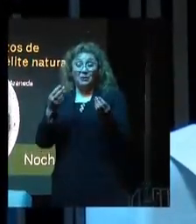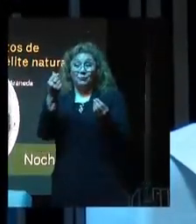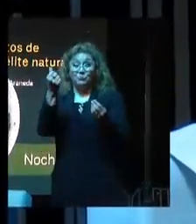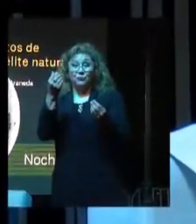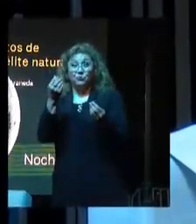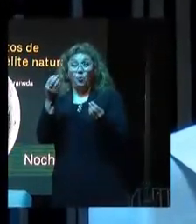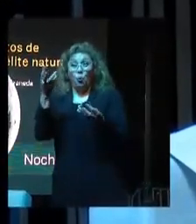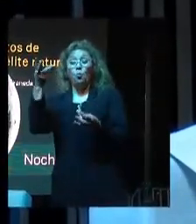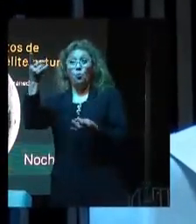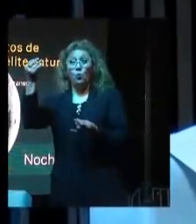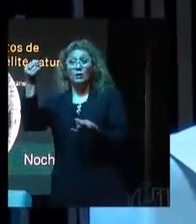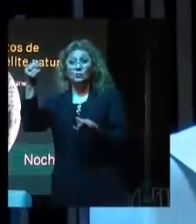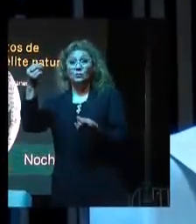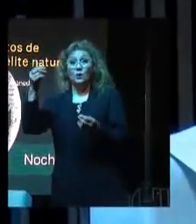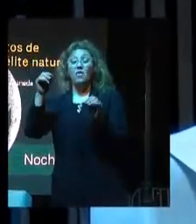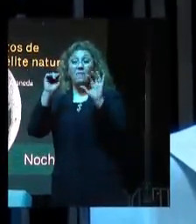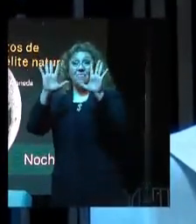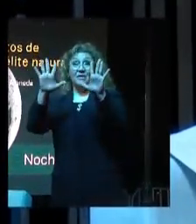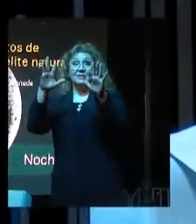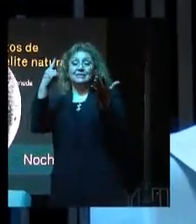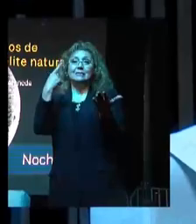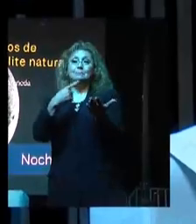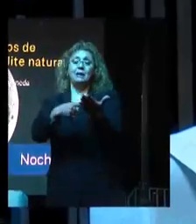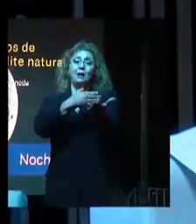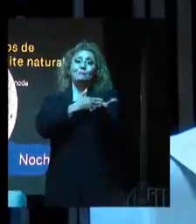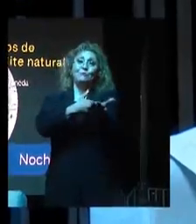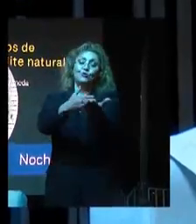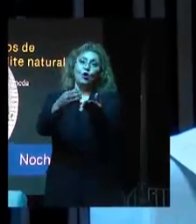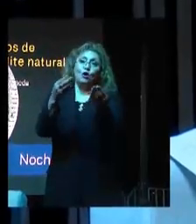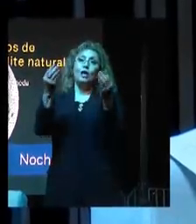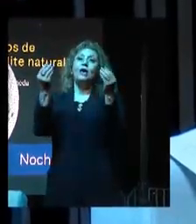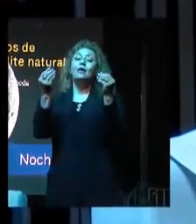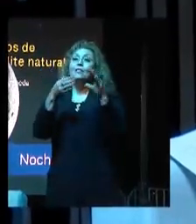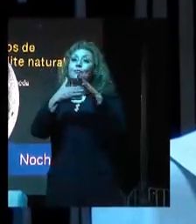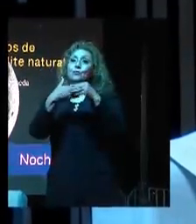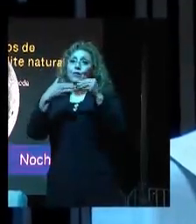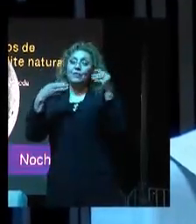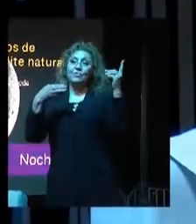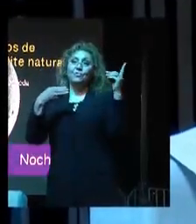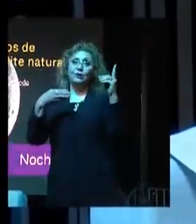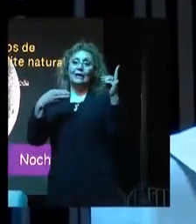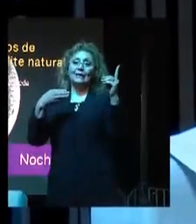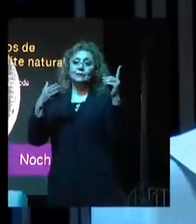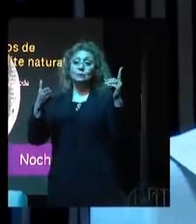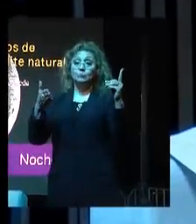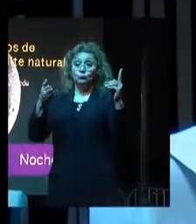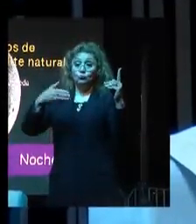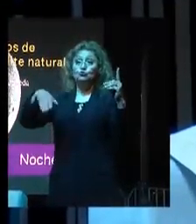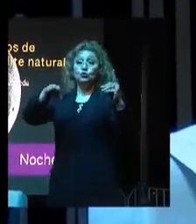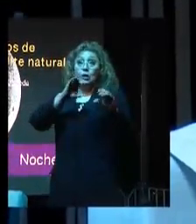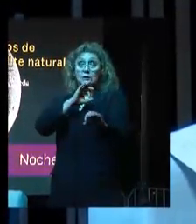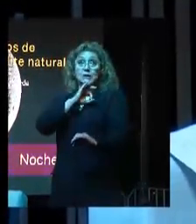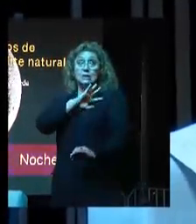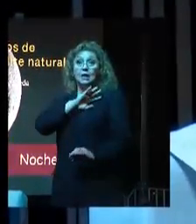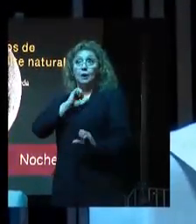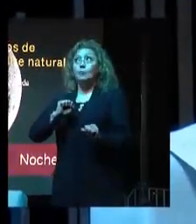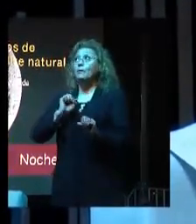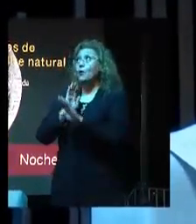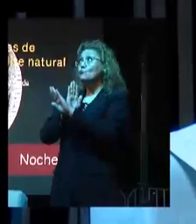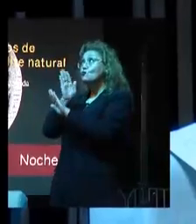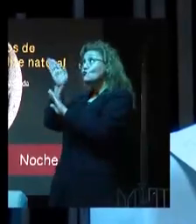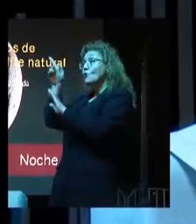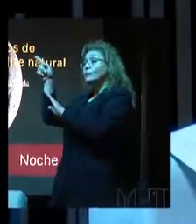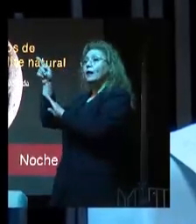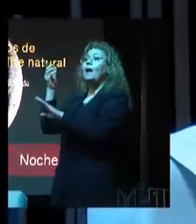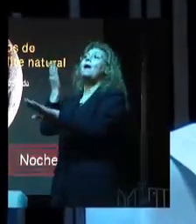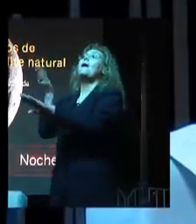Es decir, Chile podría ir a la luna si destinamos 10 mil millones de dólares para construir un cohete. Anda a pedirle al ministro